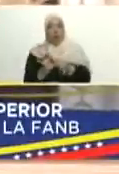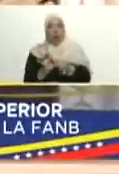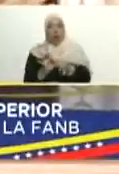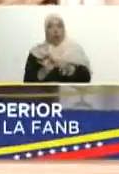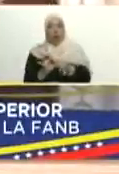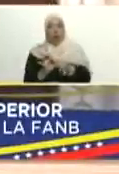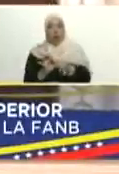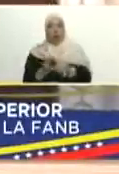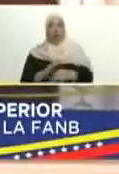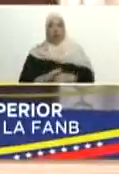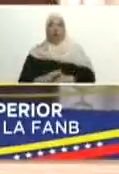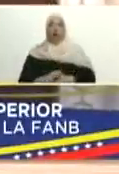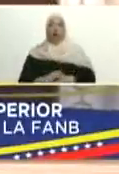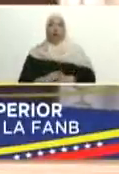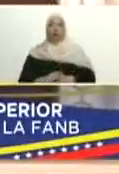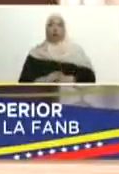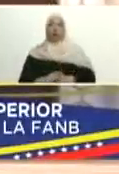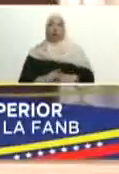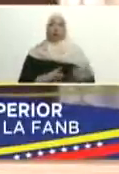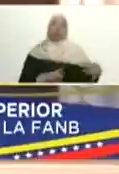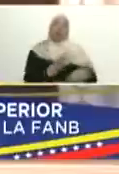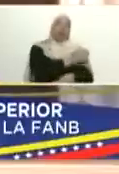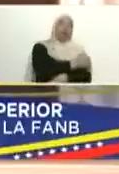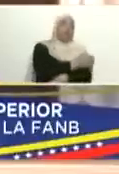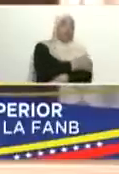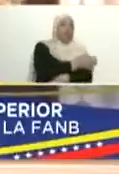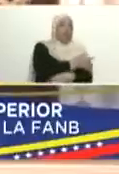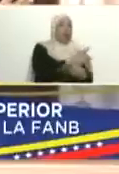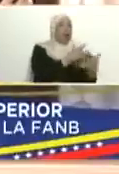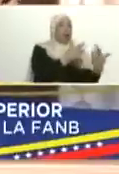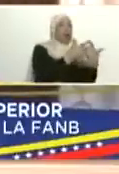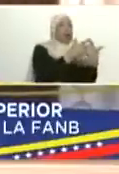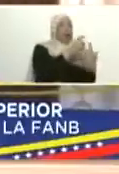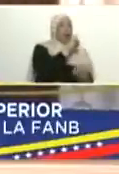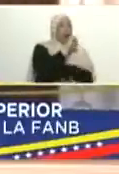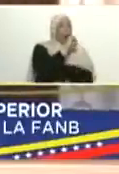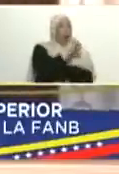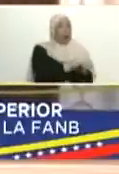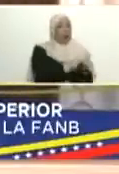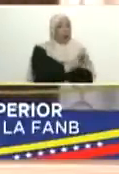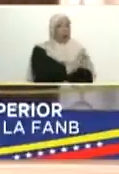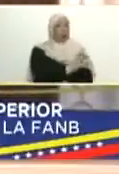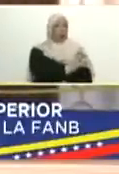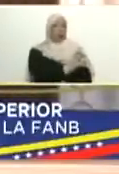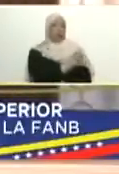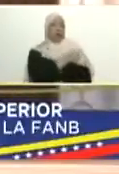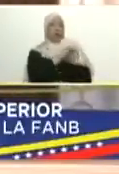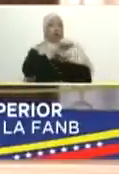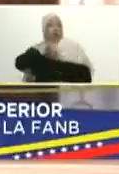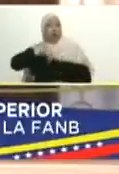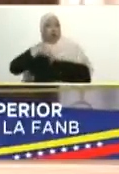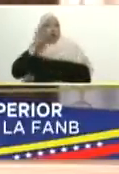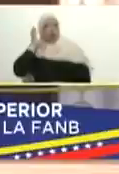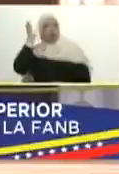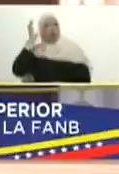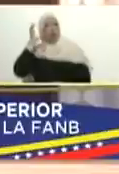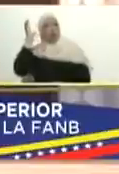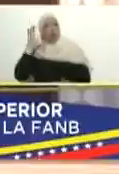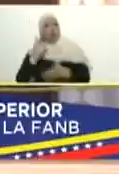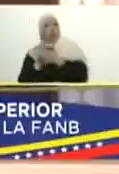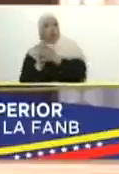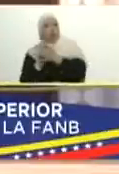Ellos conspiran, nosotros trabajamos. Ellos siembran odio, nosotros sembramos conciencia, amor,